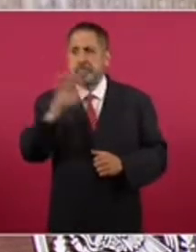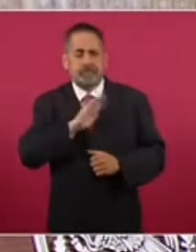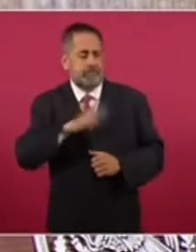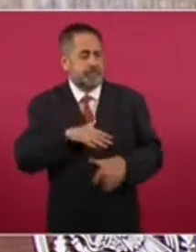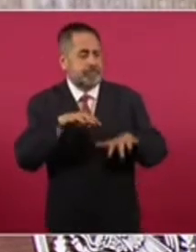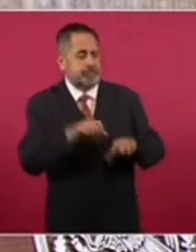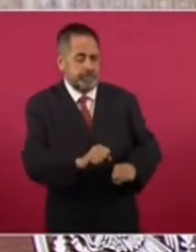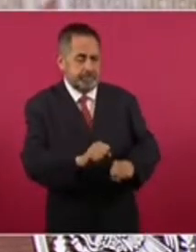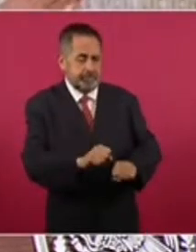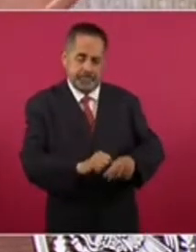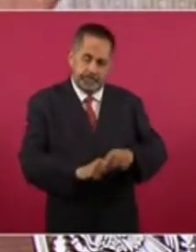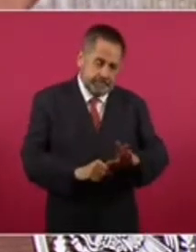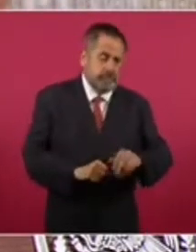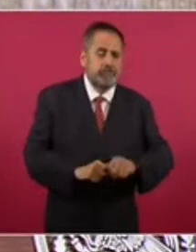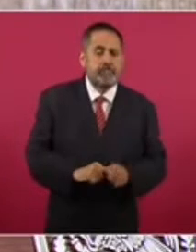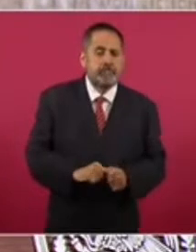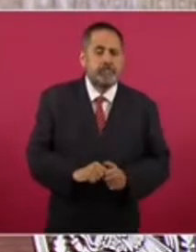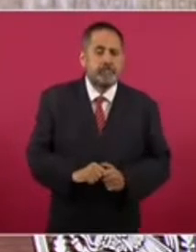Luego